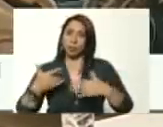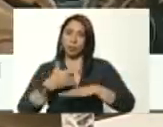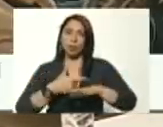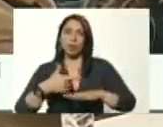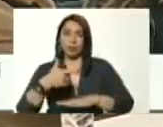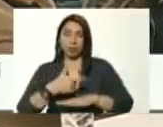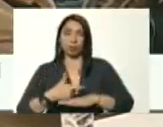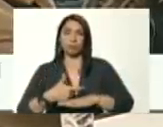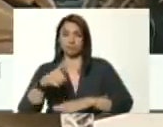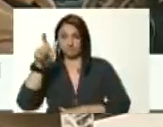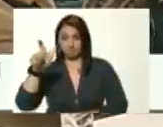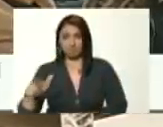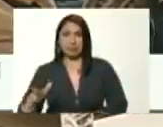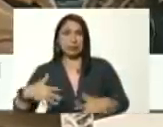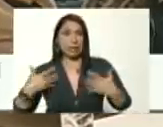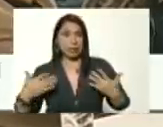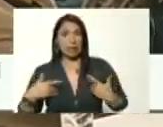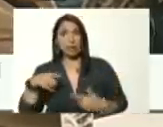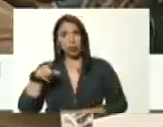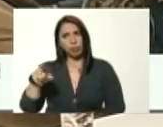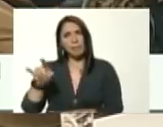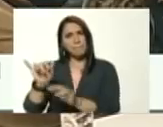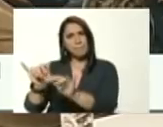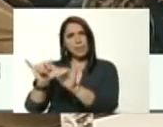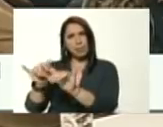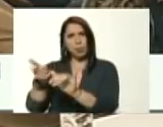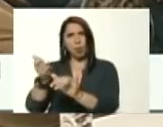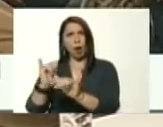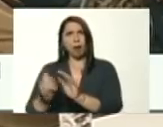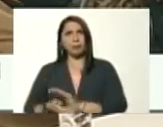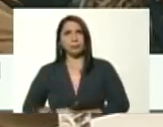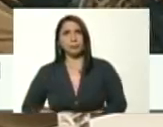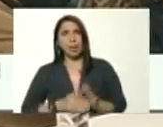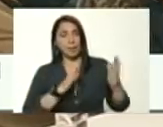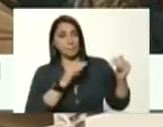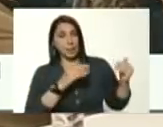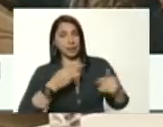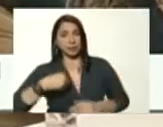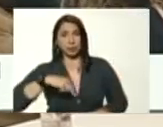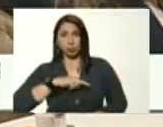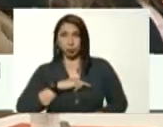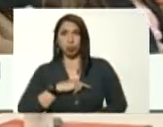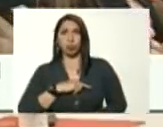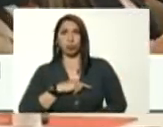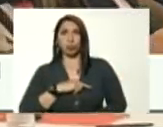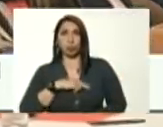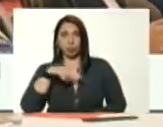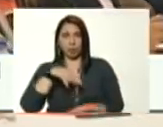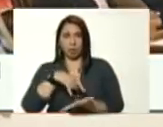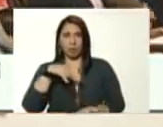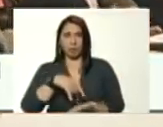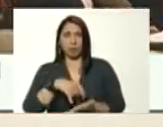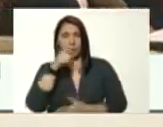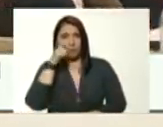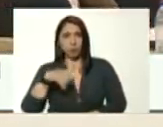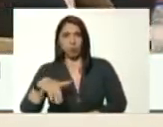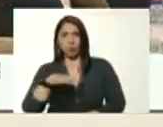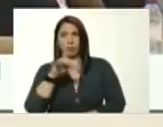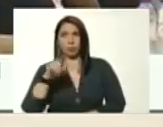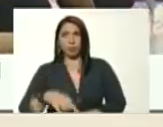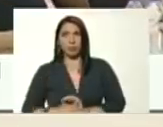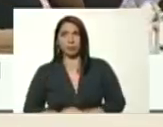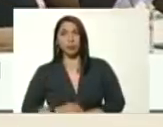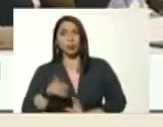y se alegra porque usted imprimen esperanza en nosotros hasta 90 y se alegra porque usted es